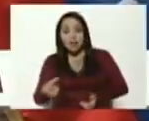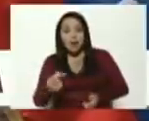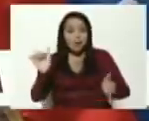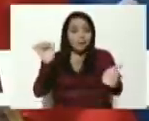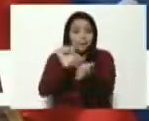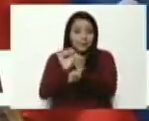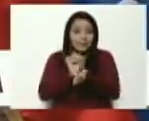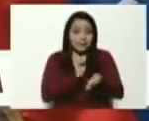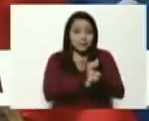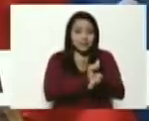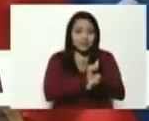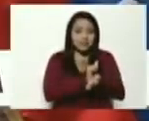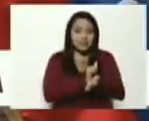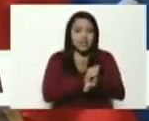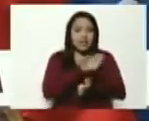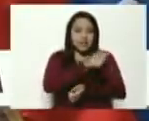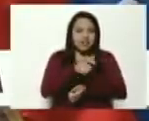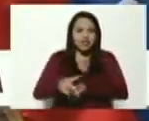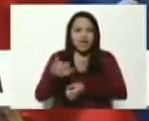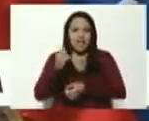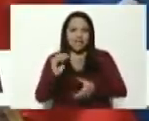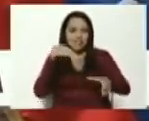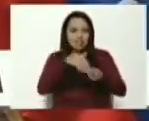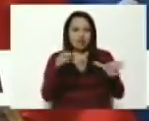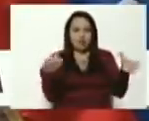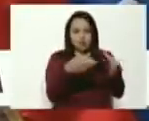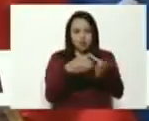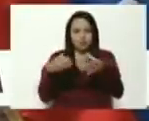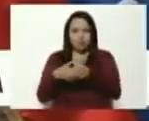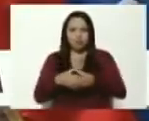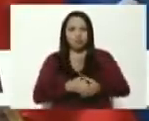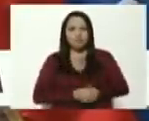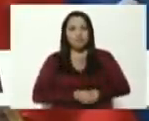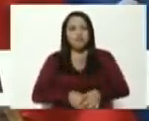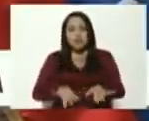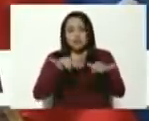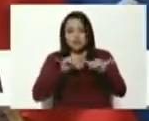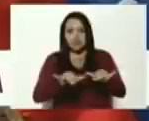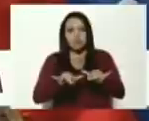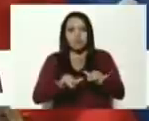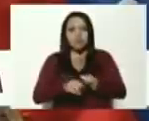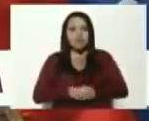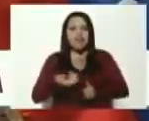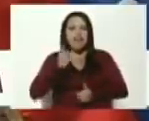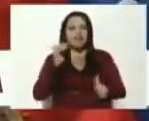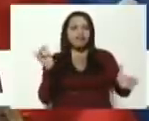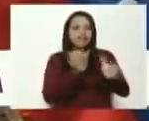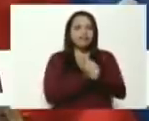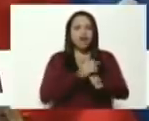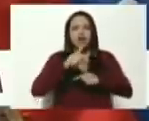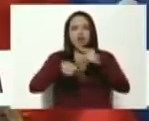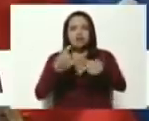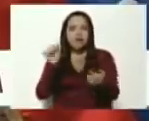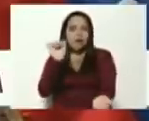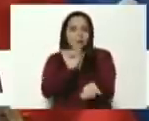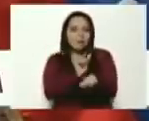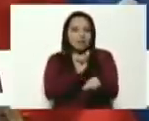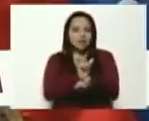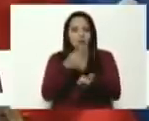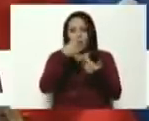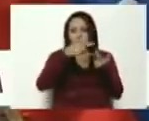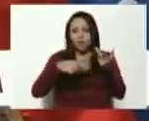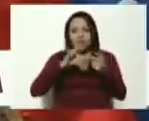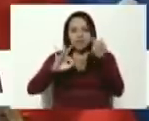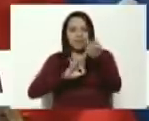por personas que pertenecen a esta organización, de la cual se obtuvo como resultado la aprehensión de otros